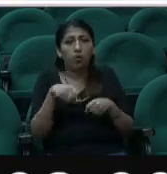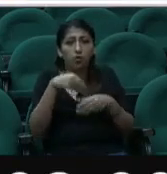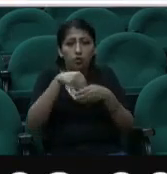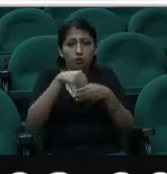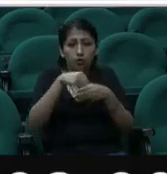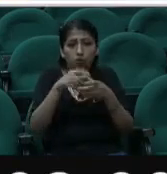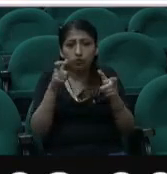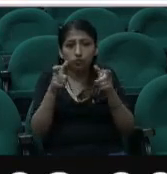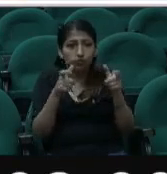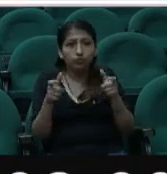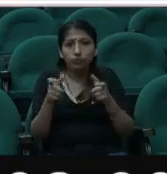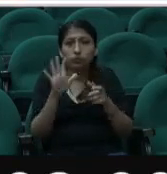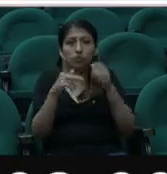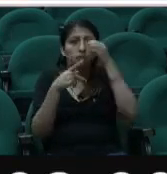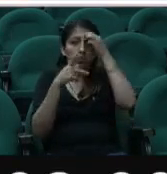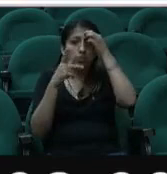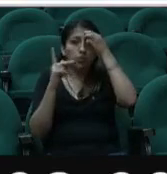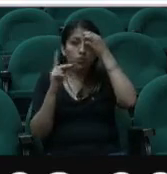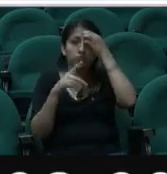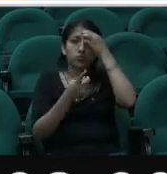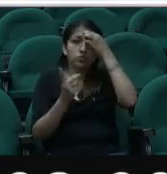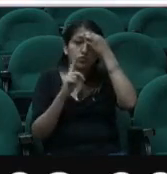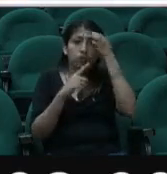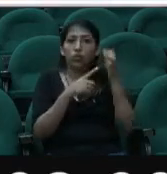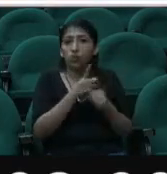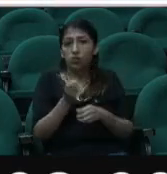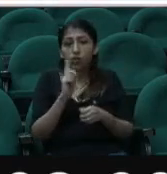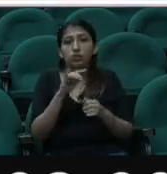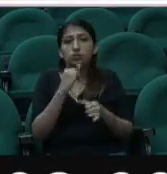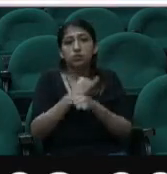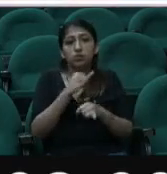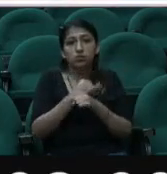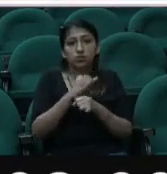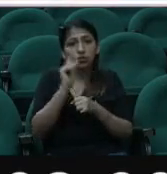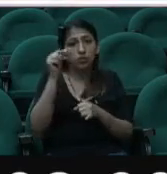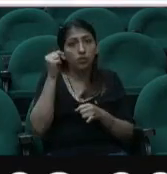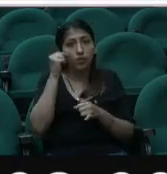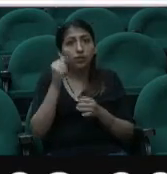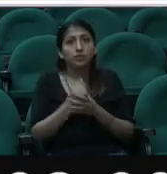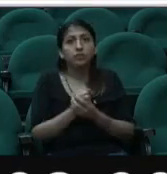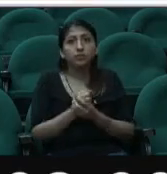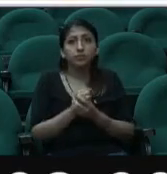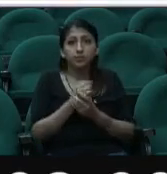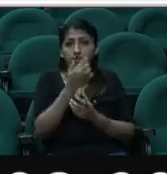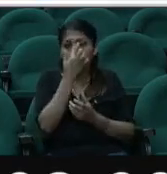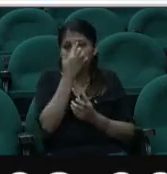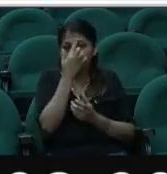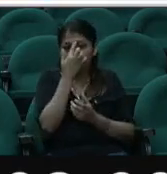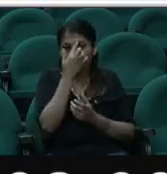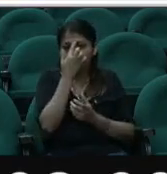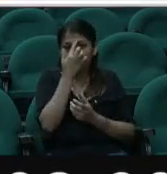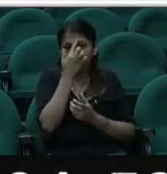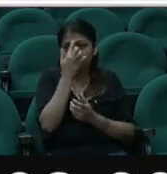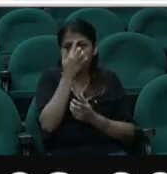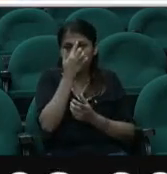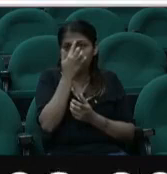el uso adecuado de los fondos públicos de todas las instituciones del estado dos minutos